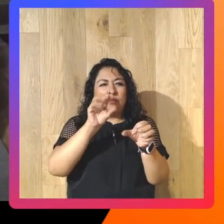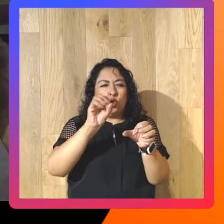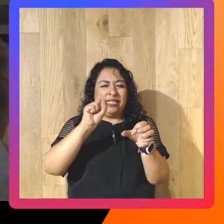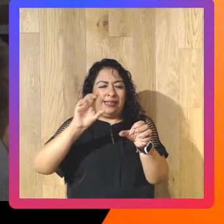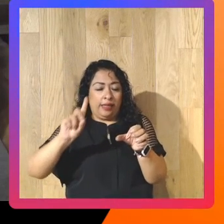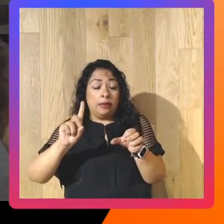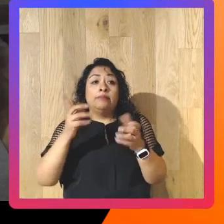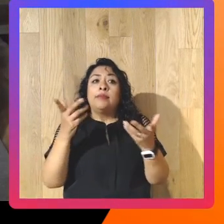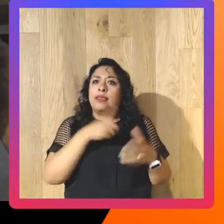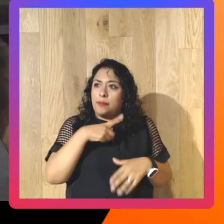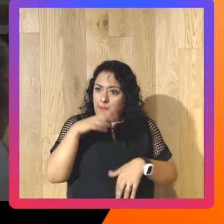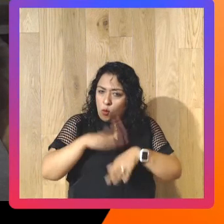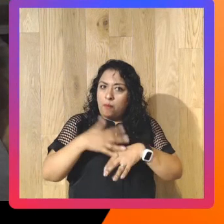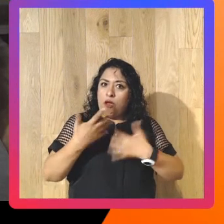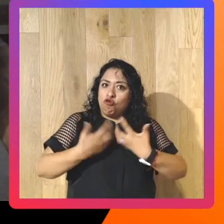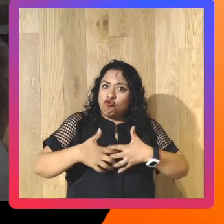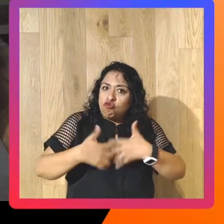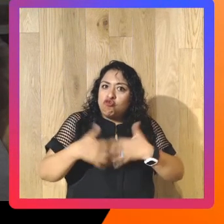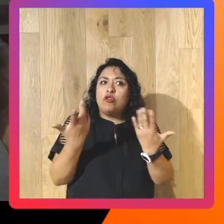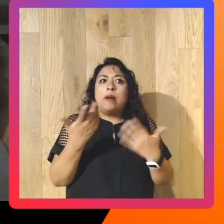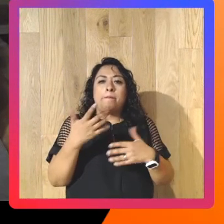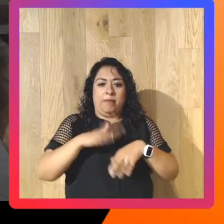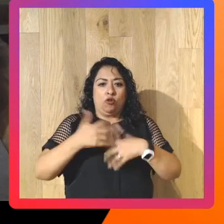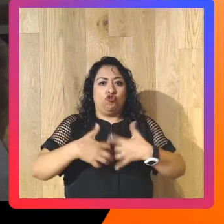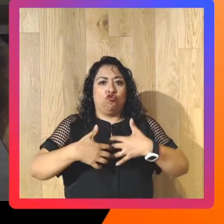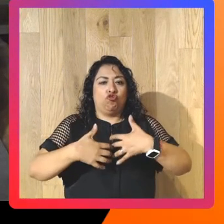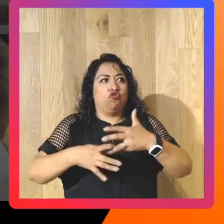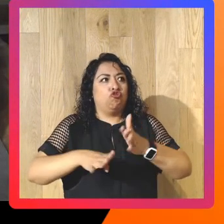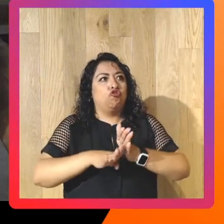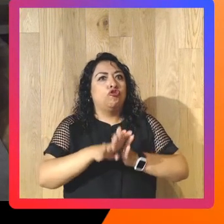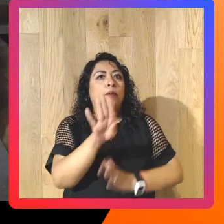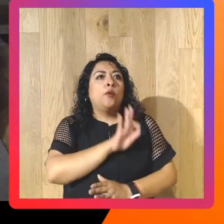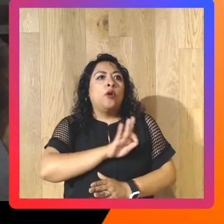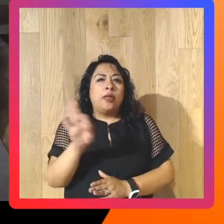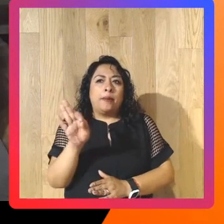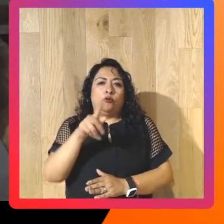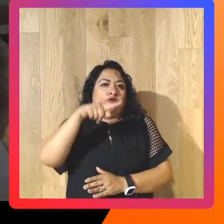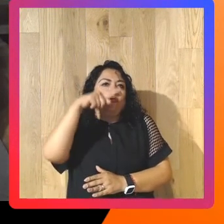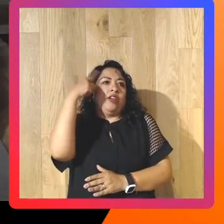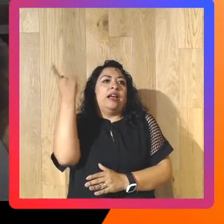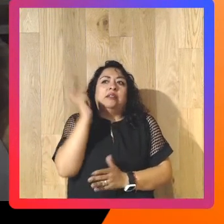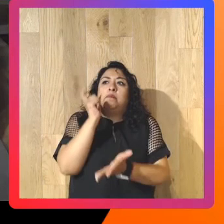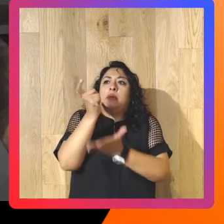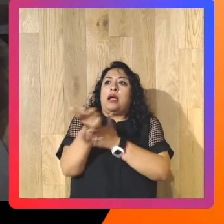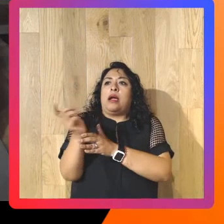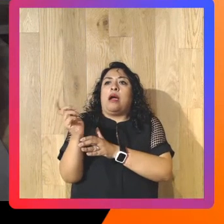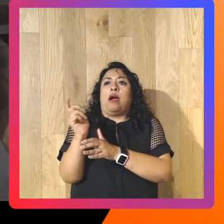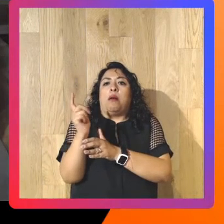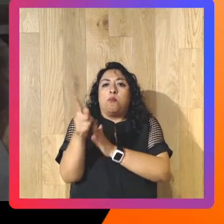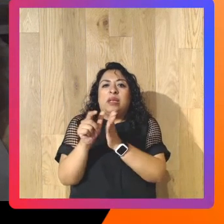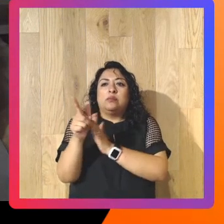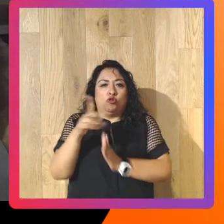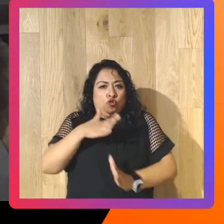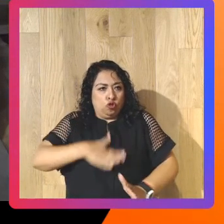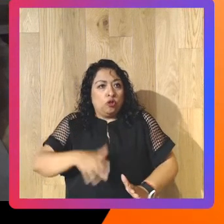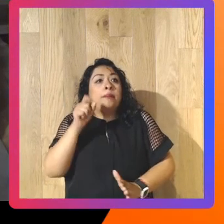que ser más productivos. En la medida que seamos más productivos, desde luego podremos con mucha mayor facilidad pagar los ingresos dignos, pero también